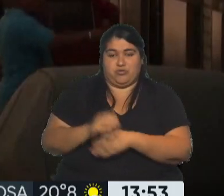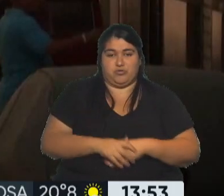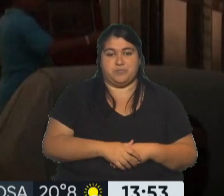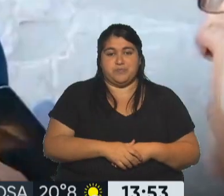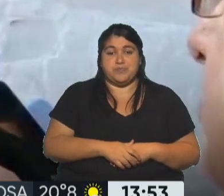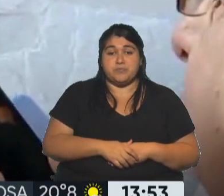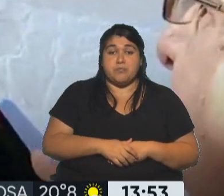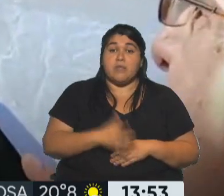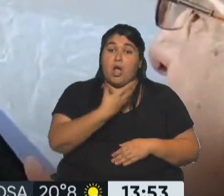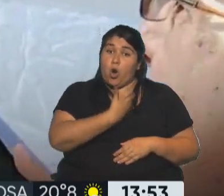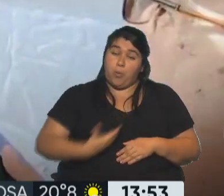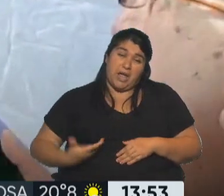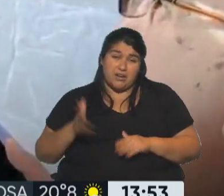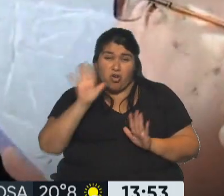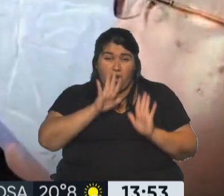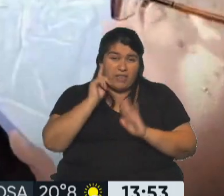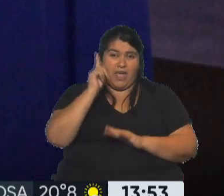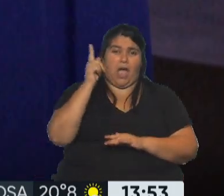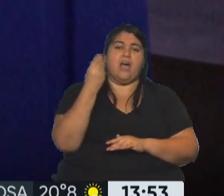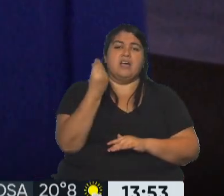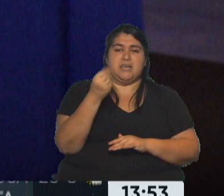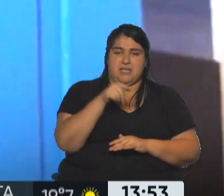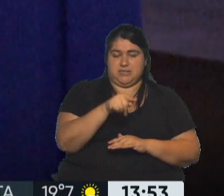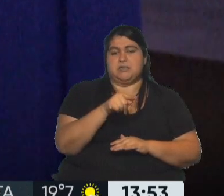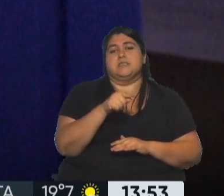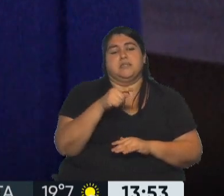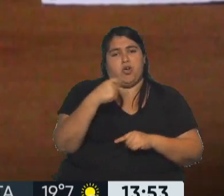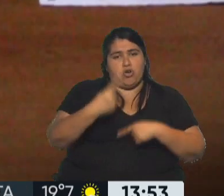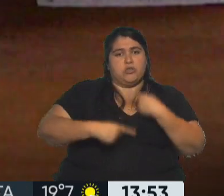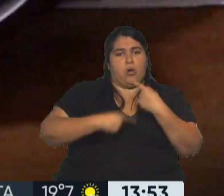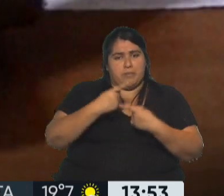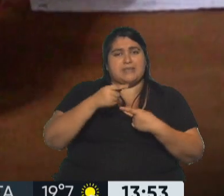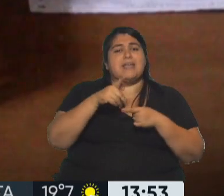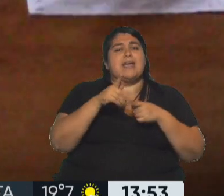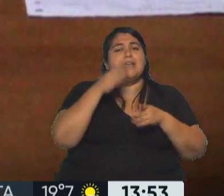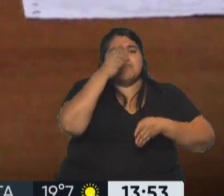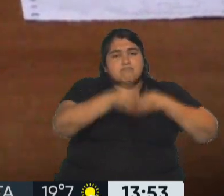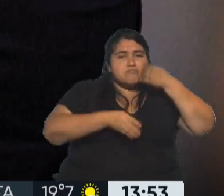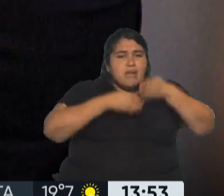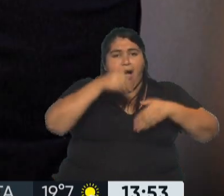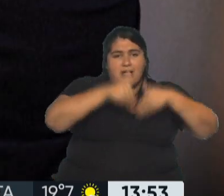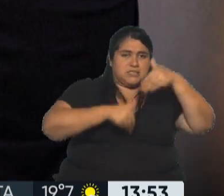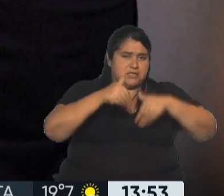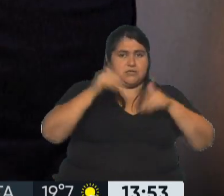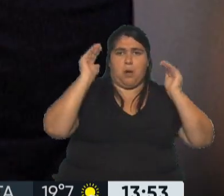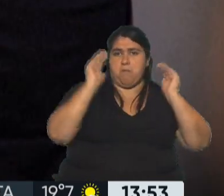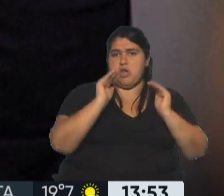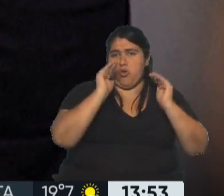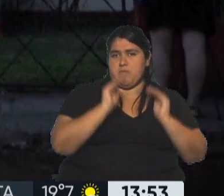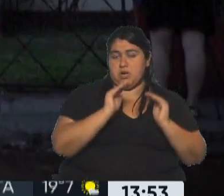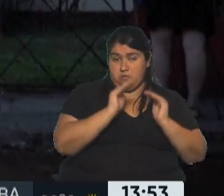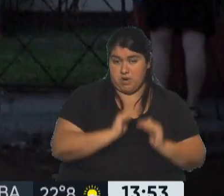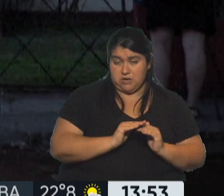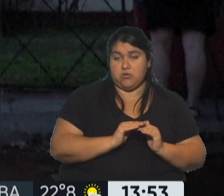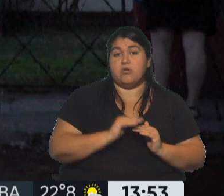El empeño del gobierno en estos comicios ocurre en medio de una paulatina pero constante baja en la asistencia a las urnas en los últimos años, que se vio